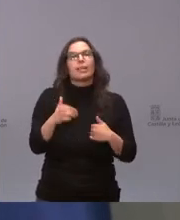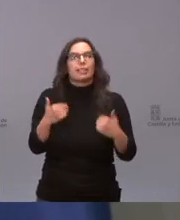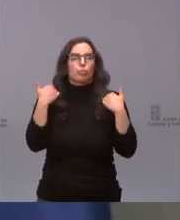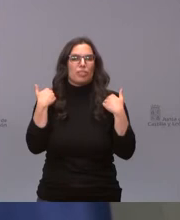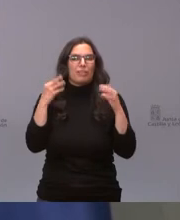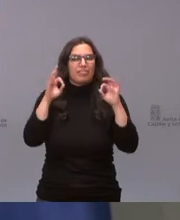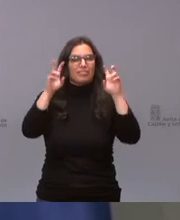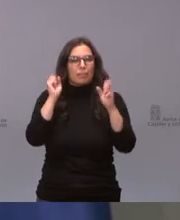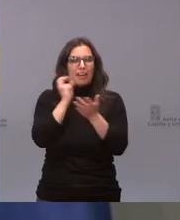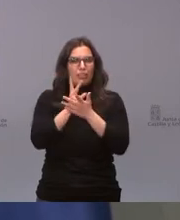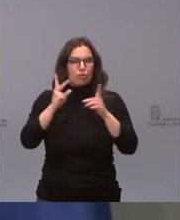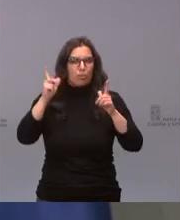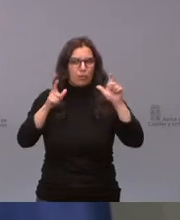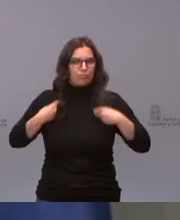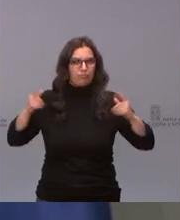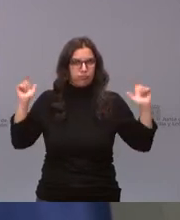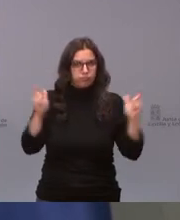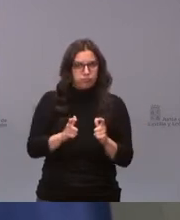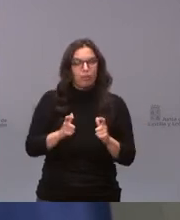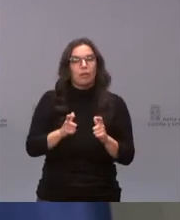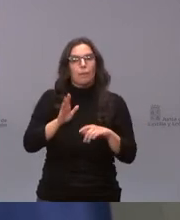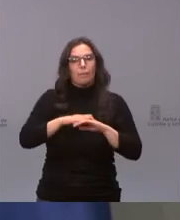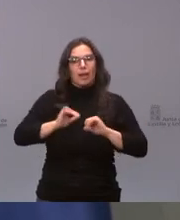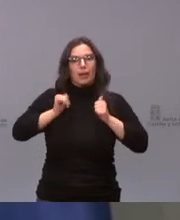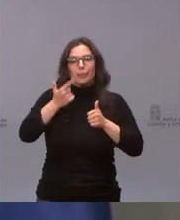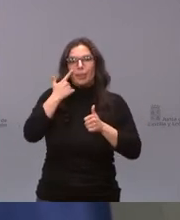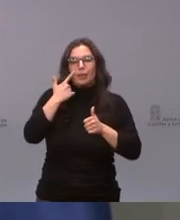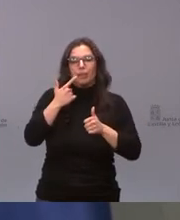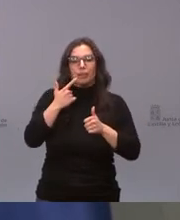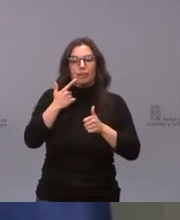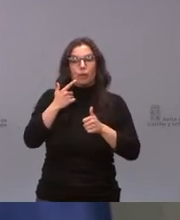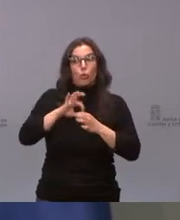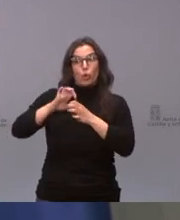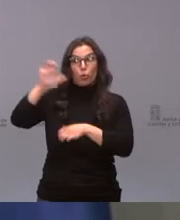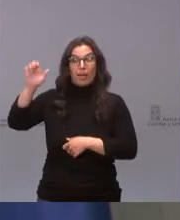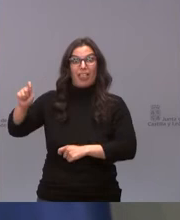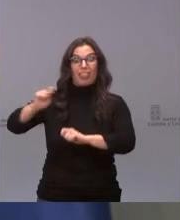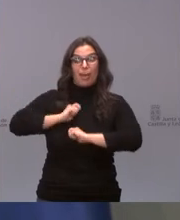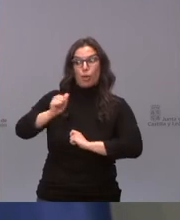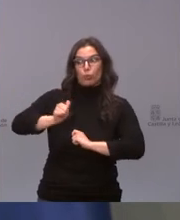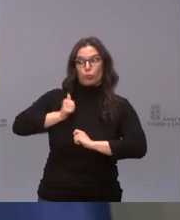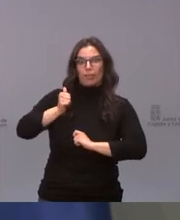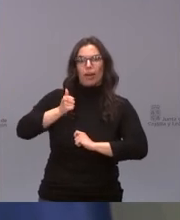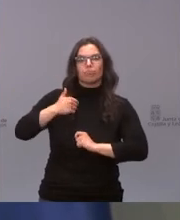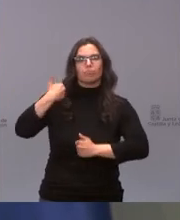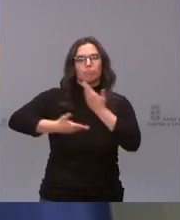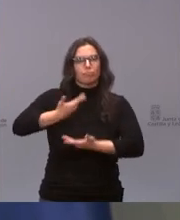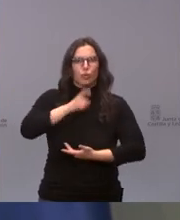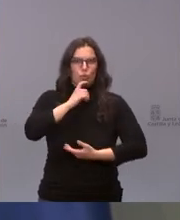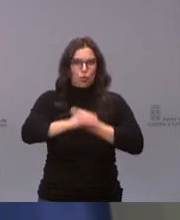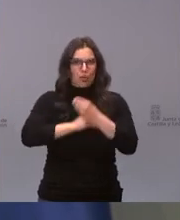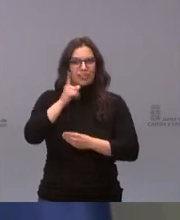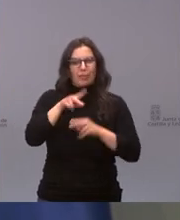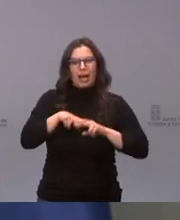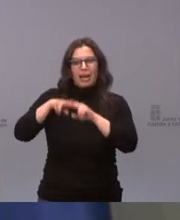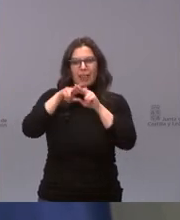demográfico, para analizar la puesta en marcha de la oportunidad que nos ha dado la Unión Europea y para analizar también nuestras propuestas.